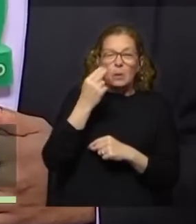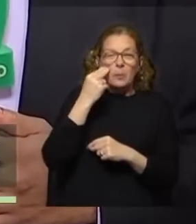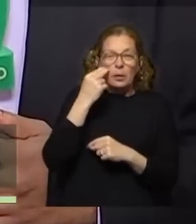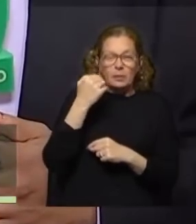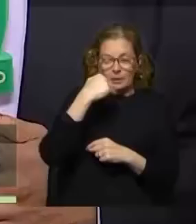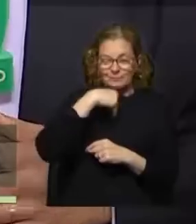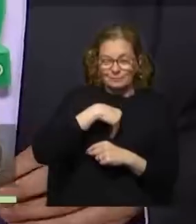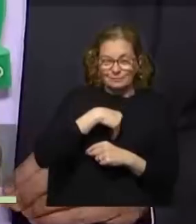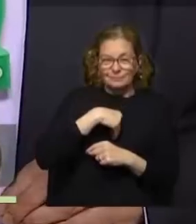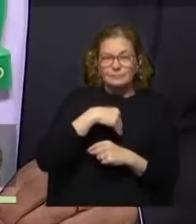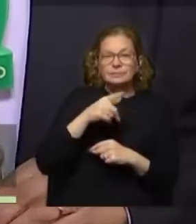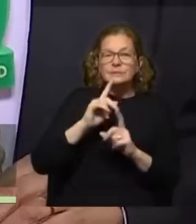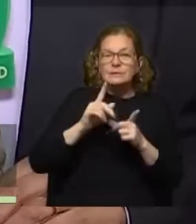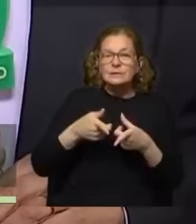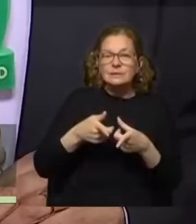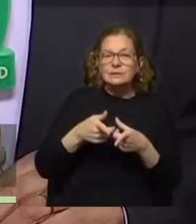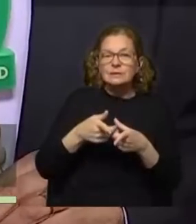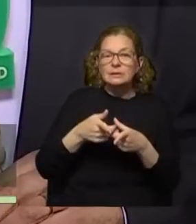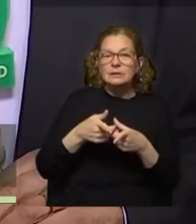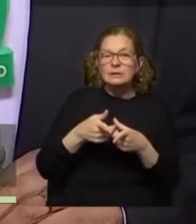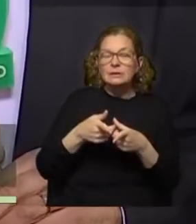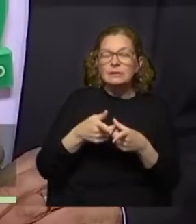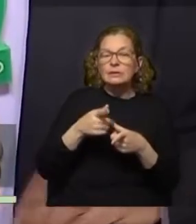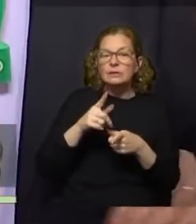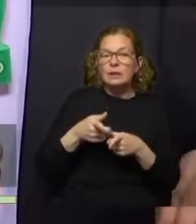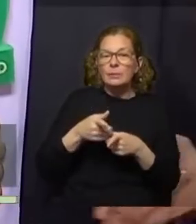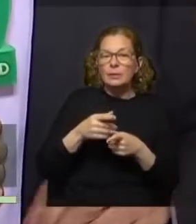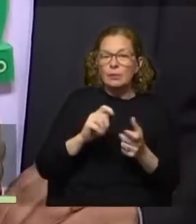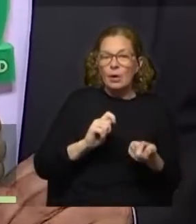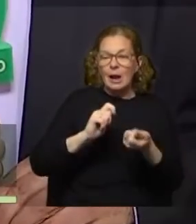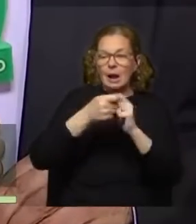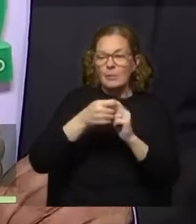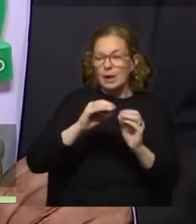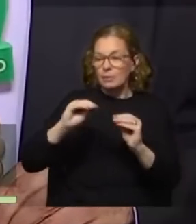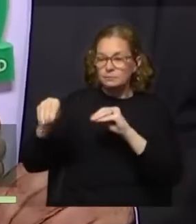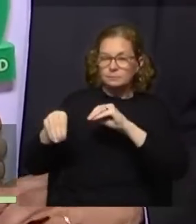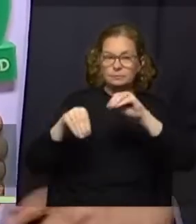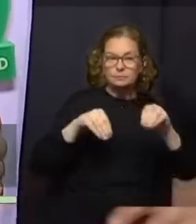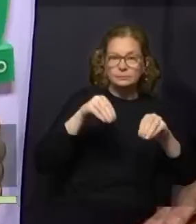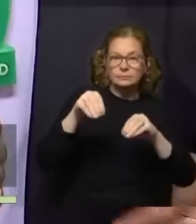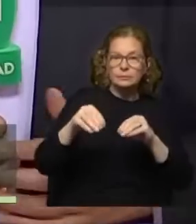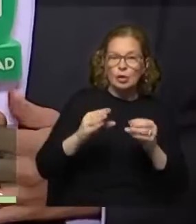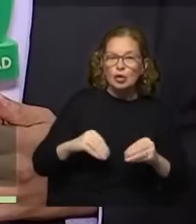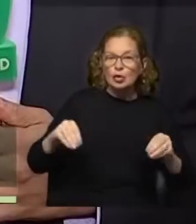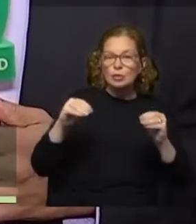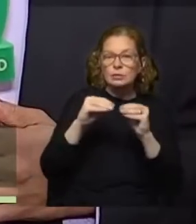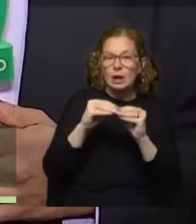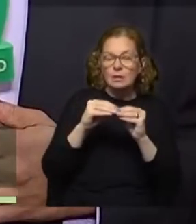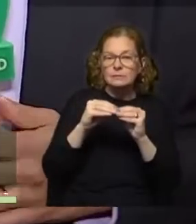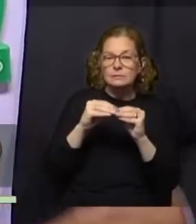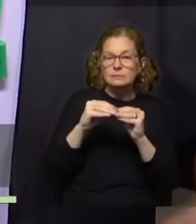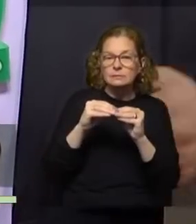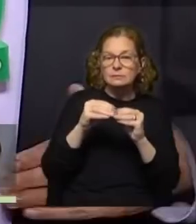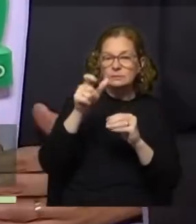intoxicaciones también fueron reubicados en la totalidad de